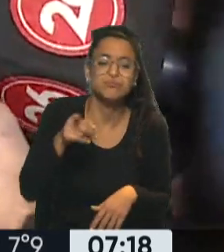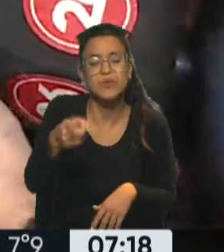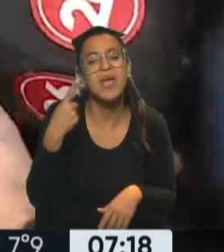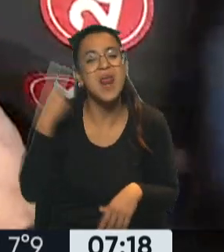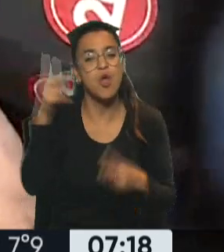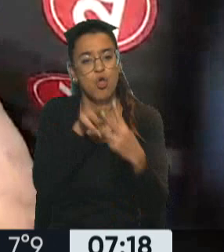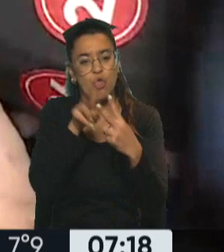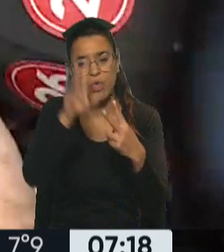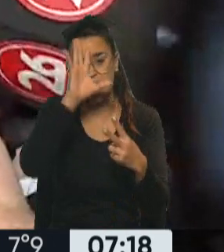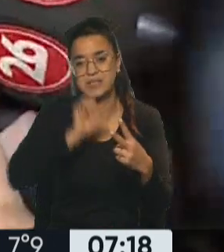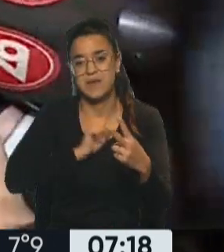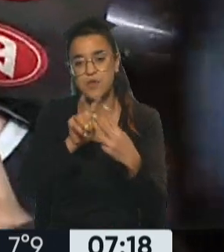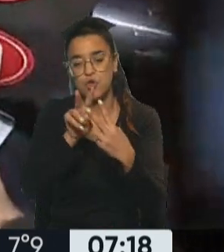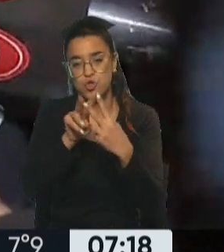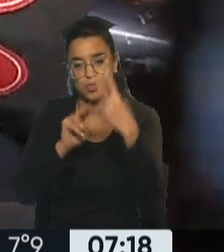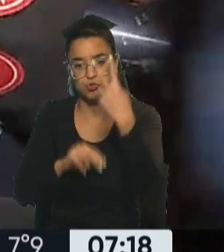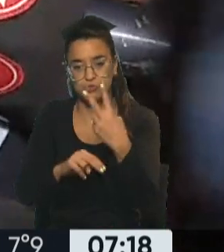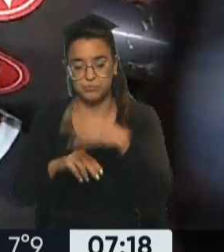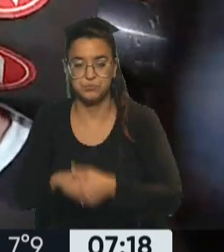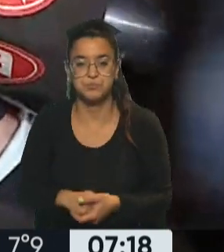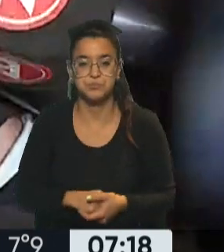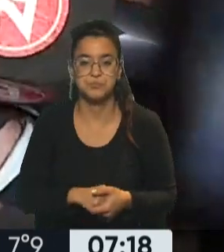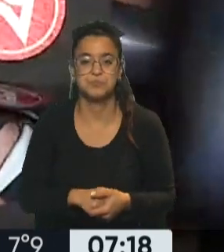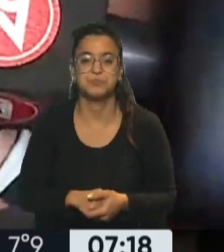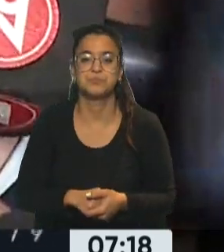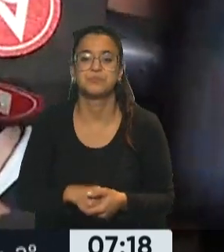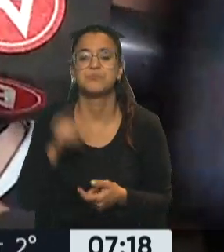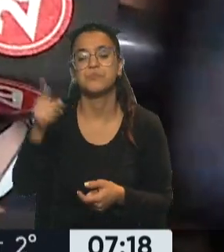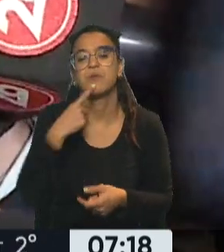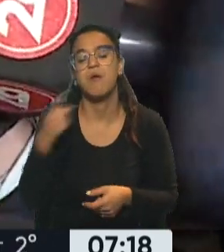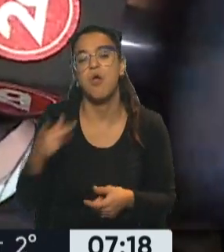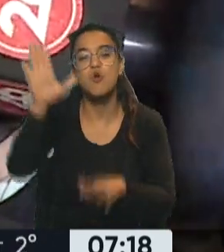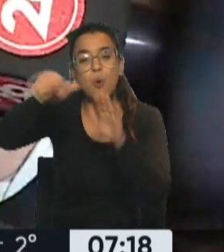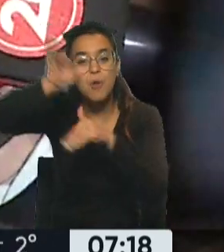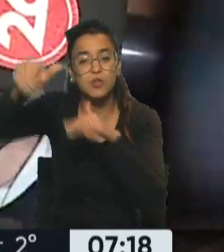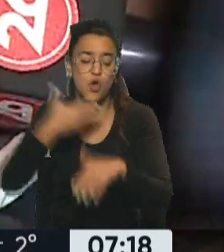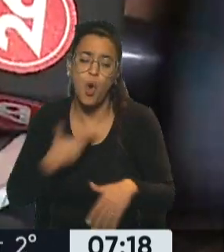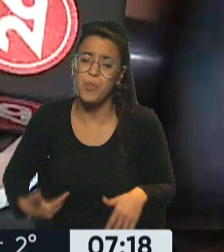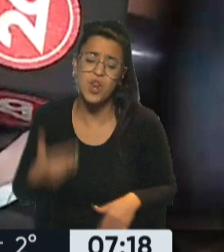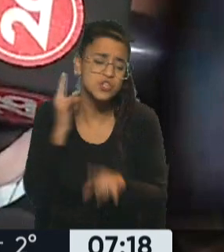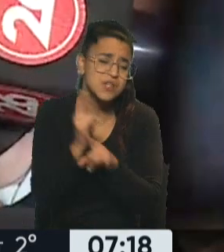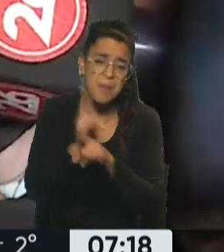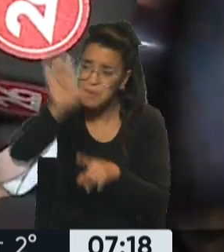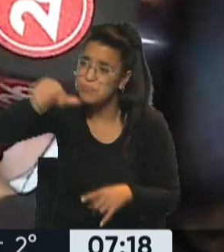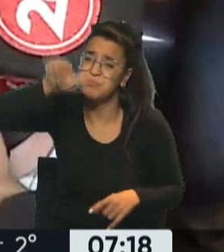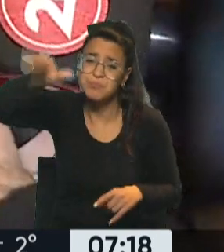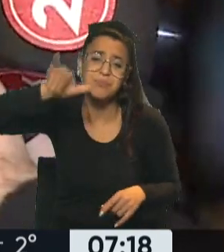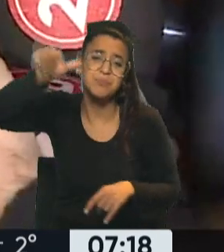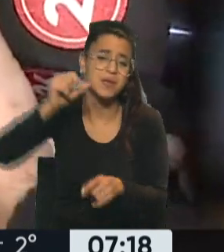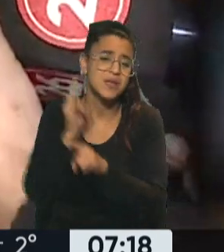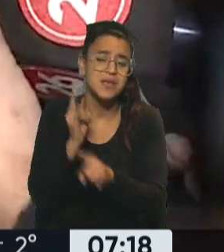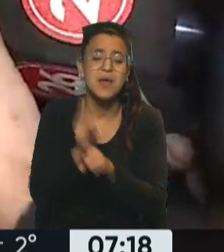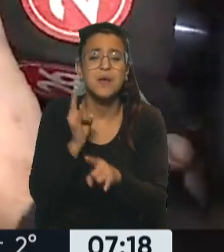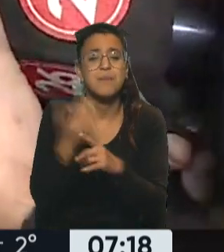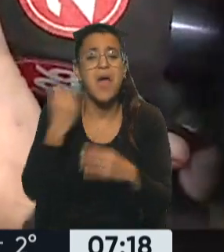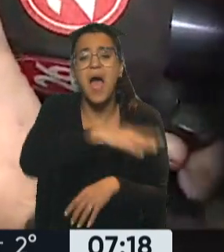Creo que esos son los grandes desafíos. La comunidad esperando que el gobierno siempre está a través de